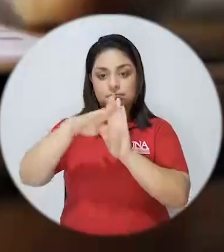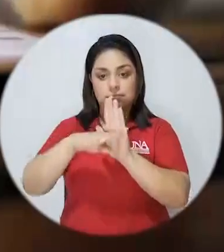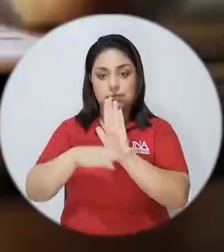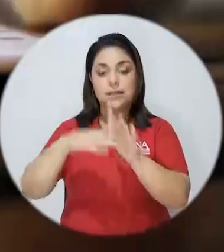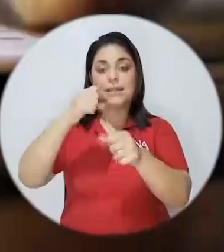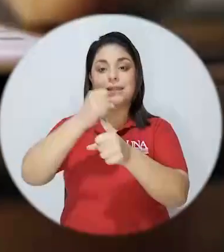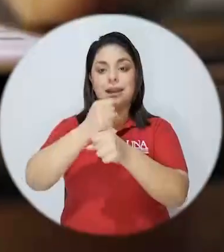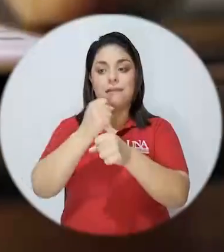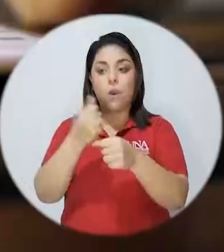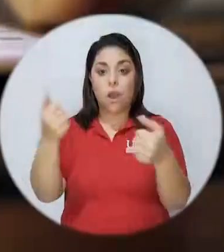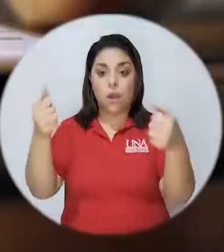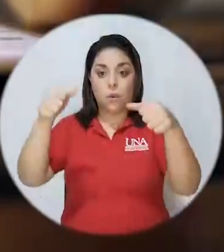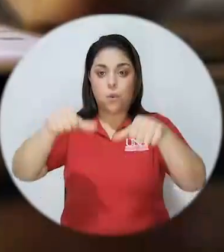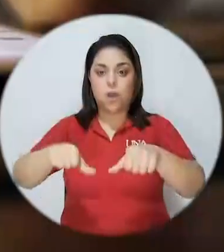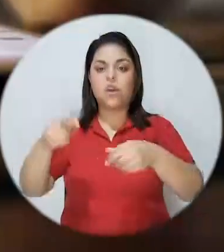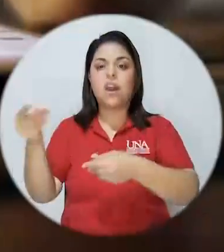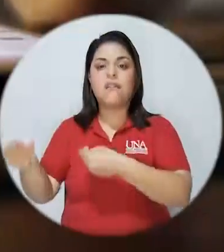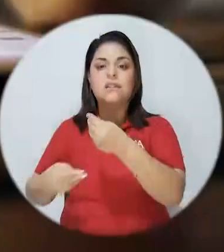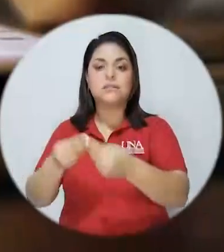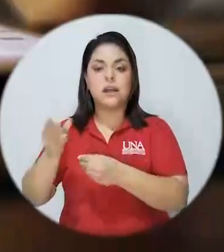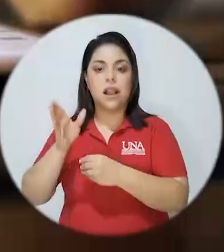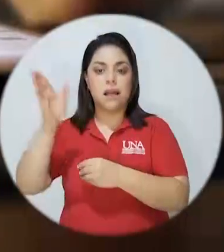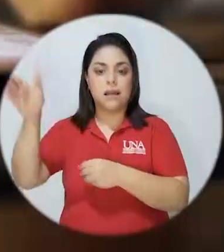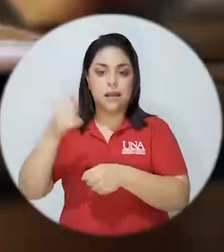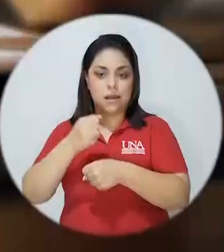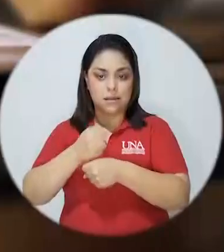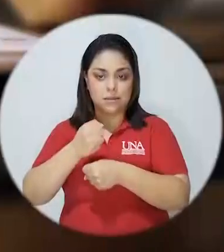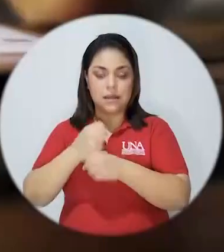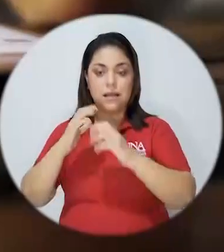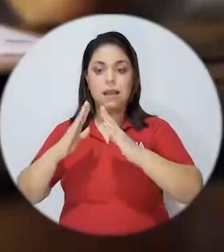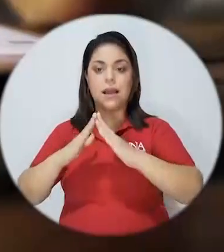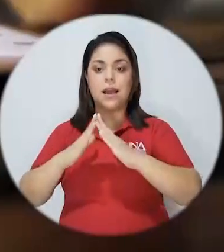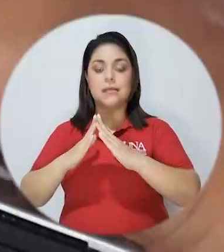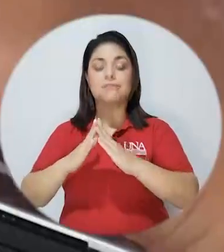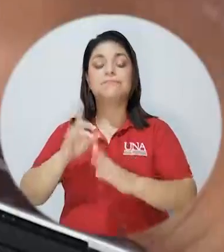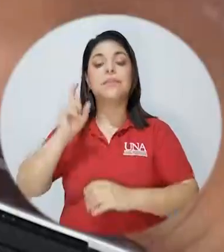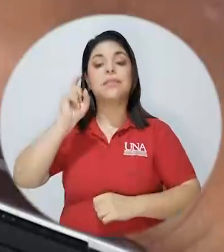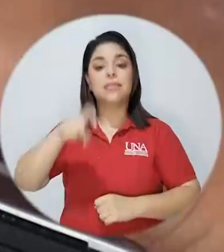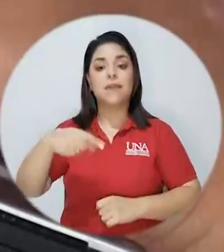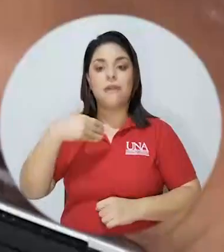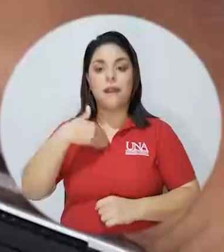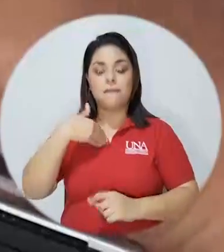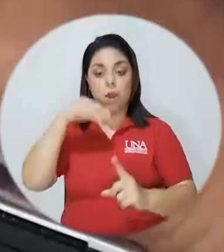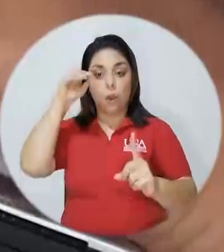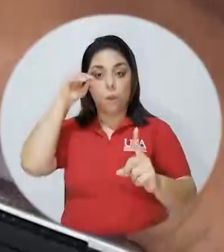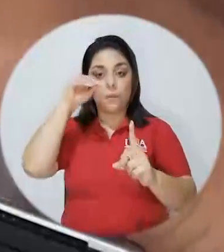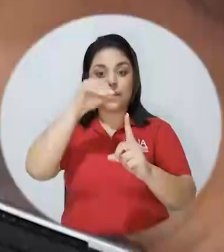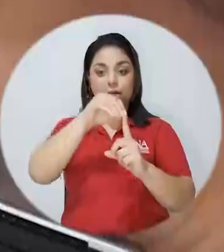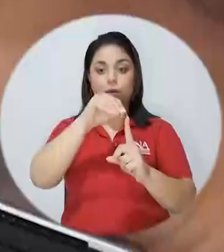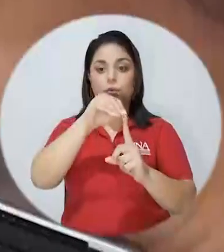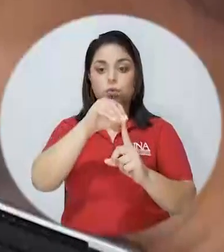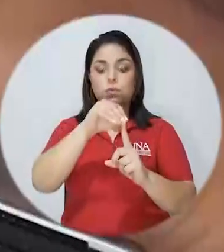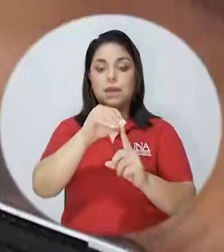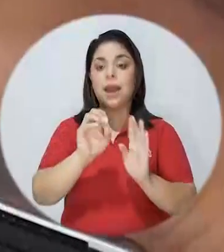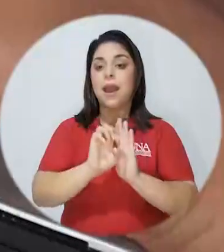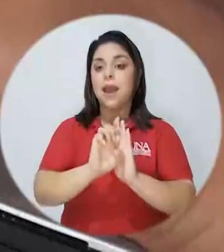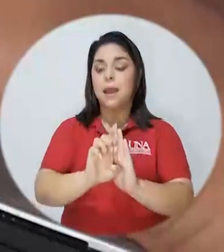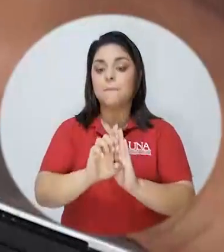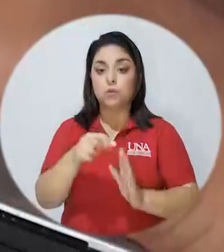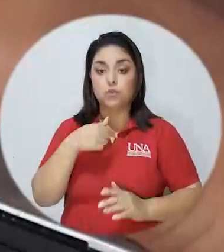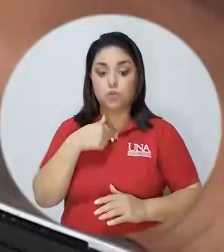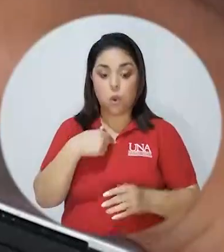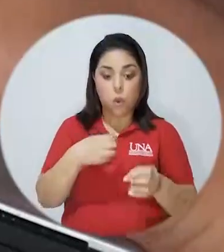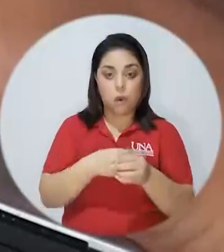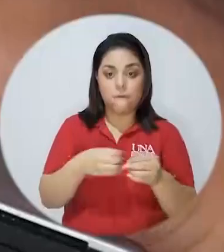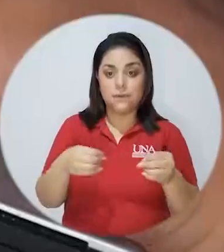acuerdo qué voy a hacer. Porque hay algo muy importante, el teletrabajo maneja mucho los objetivos, o sea, tiene que tener muy claros los objetivos. Si a mí me cuesta en